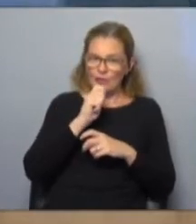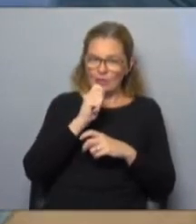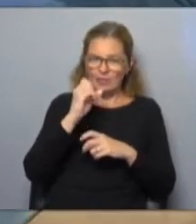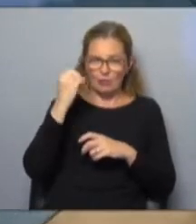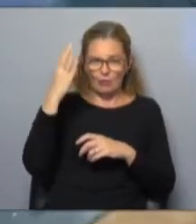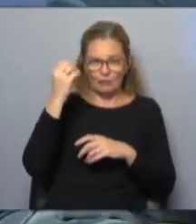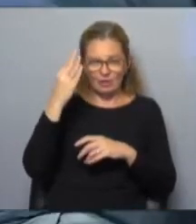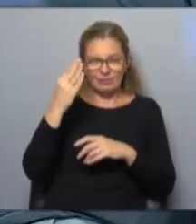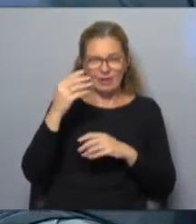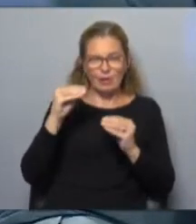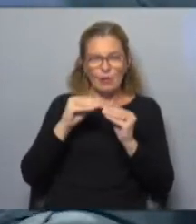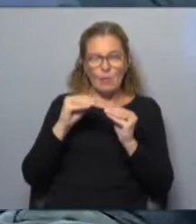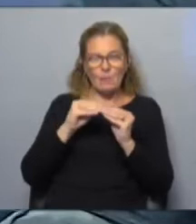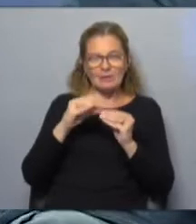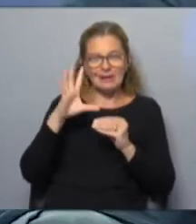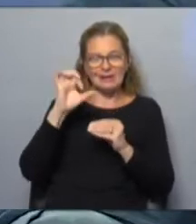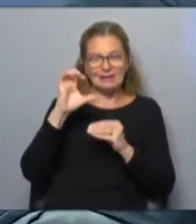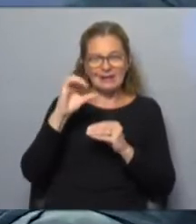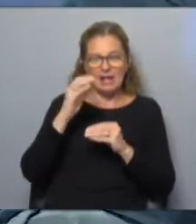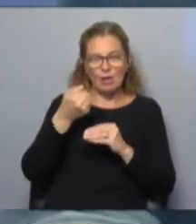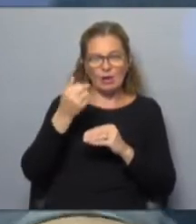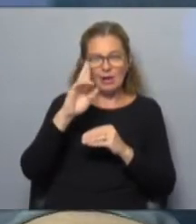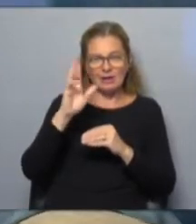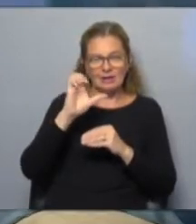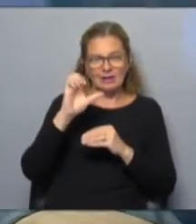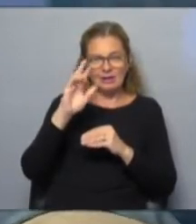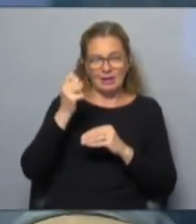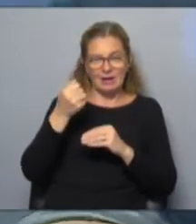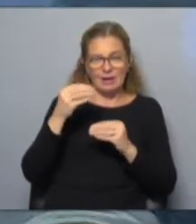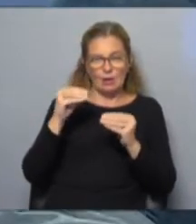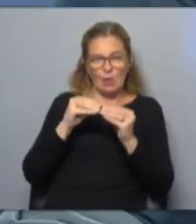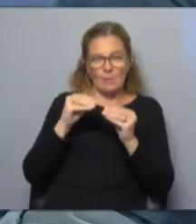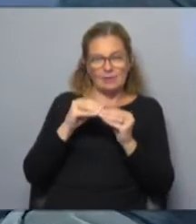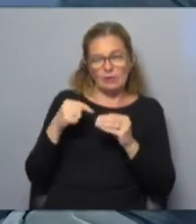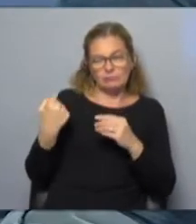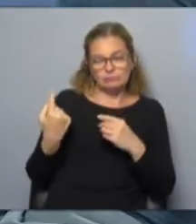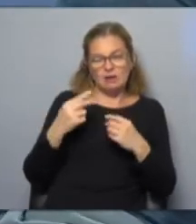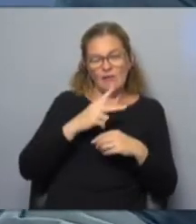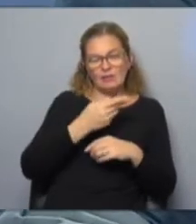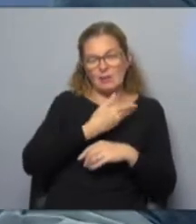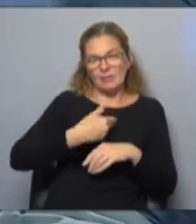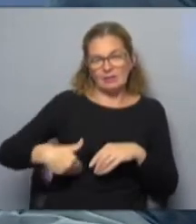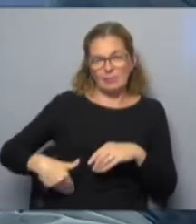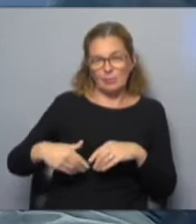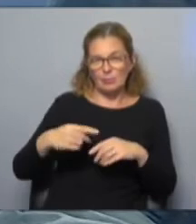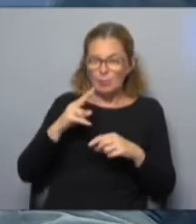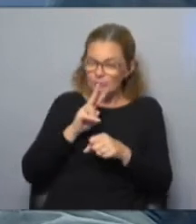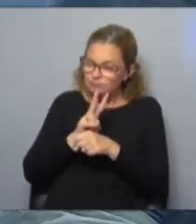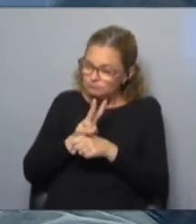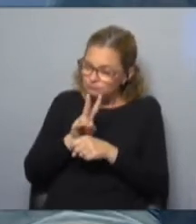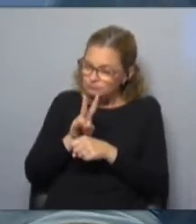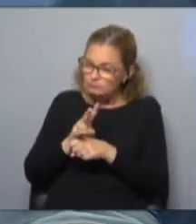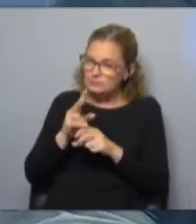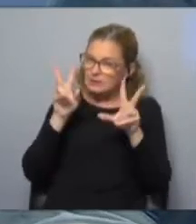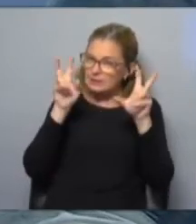el compañero senador Charles Carrera compañero Polgar y la vicepresidenta que le estamos dando seguimiento a este tema